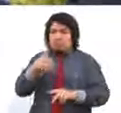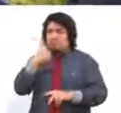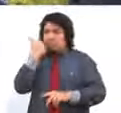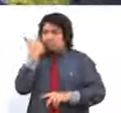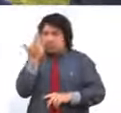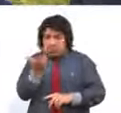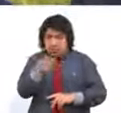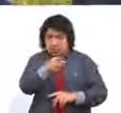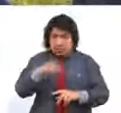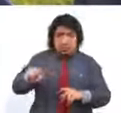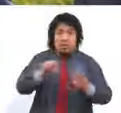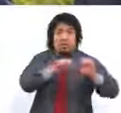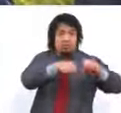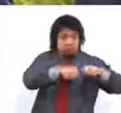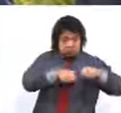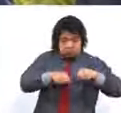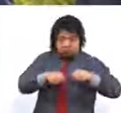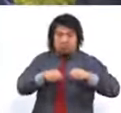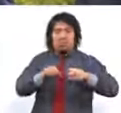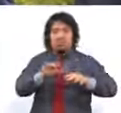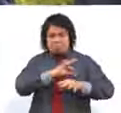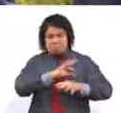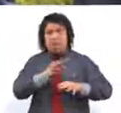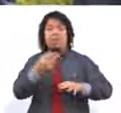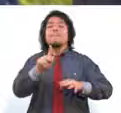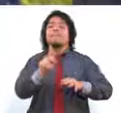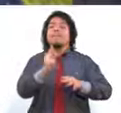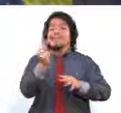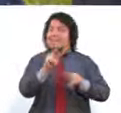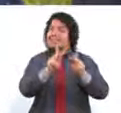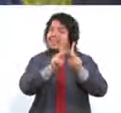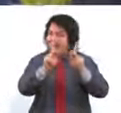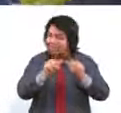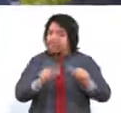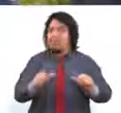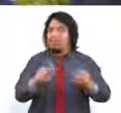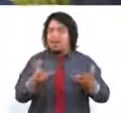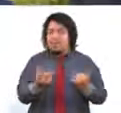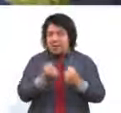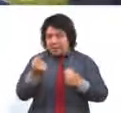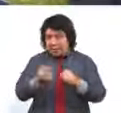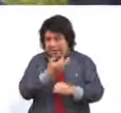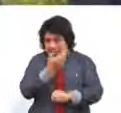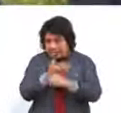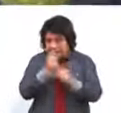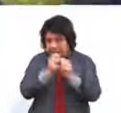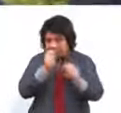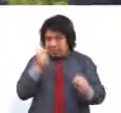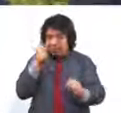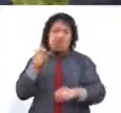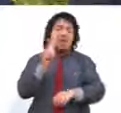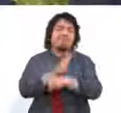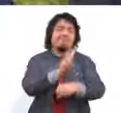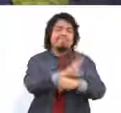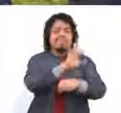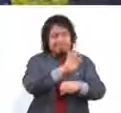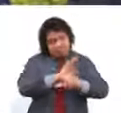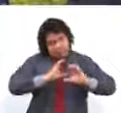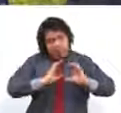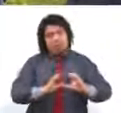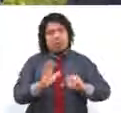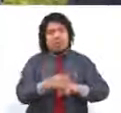una rodada para que se lleven en paz y puedan también estar protegidos por parte de la Subsecretaría de Tránsito y de Operación Policial, también